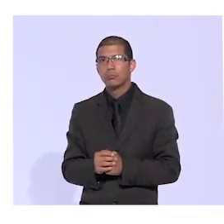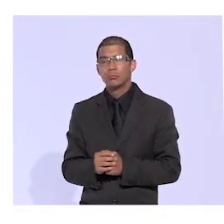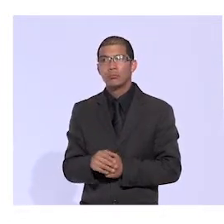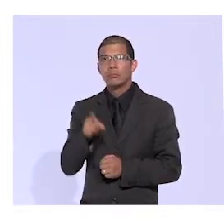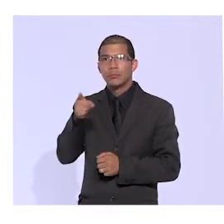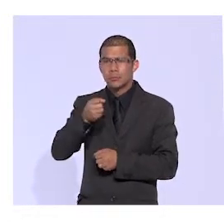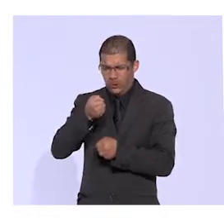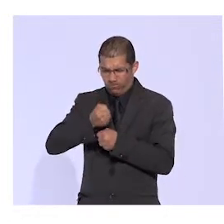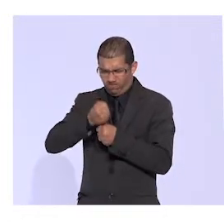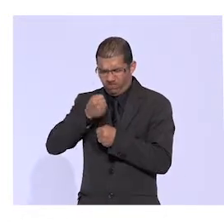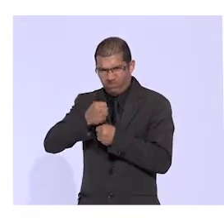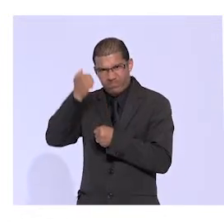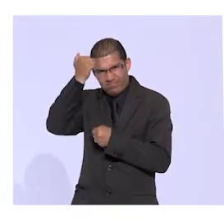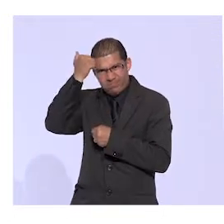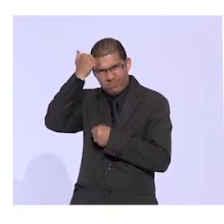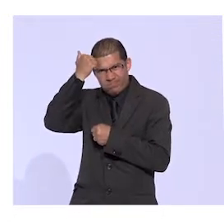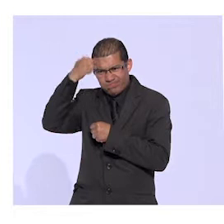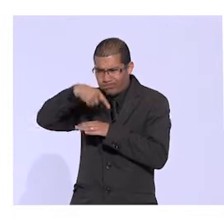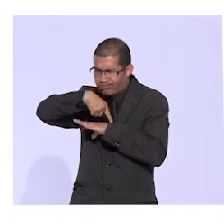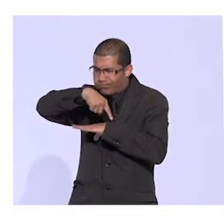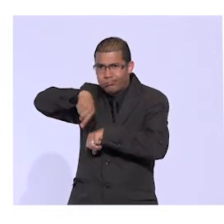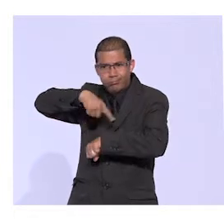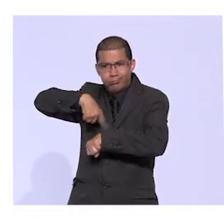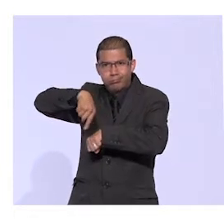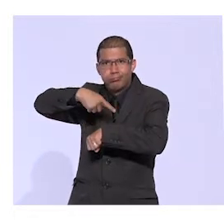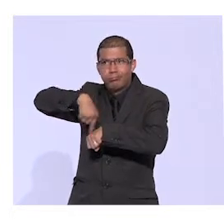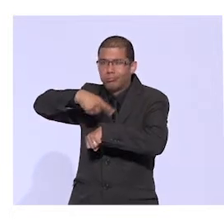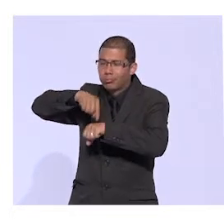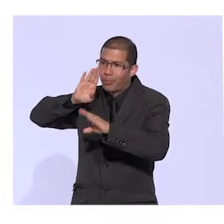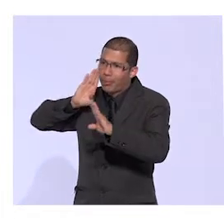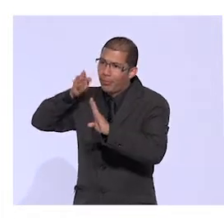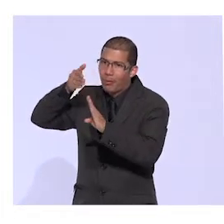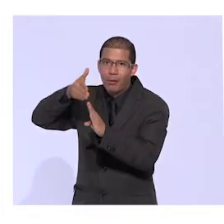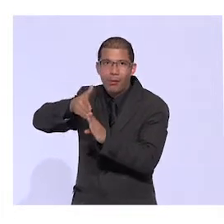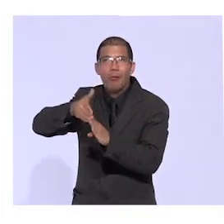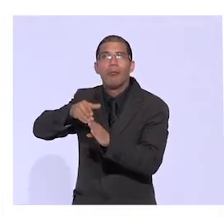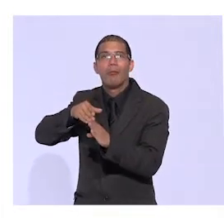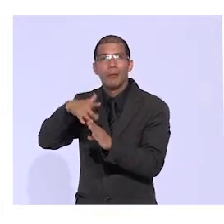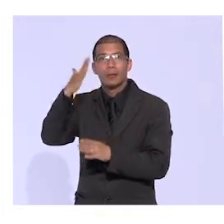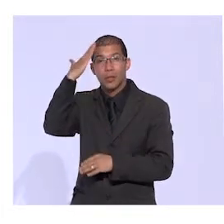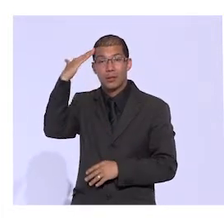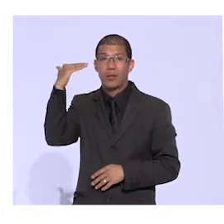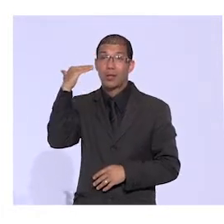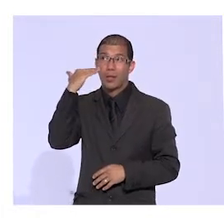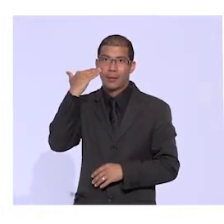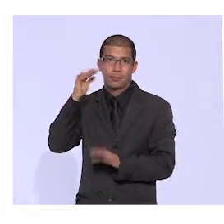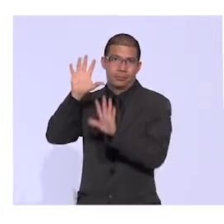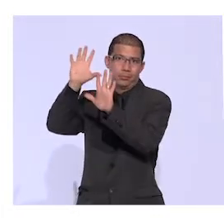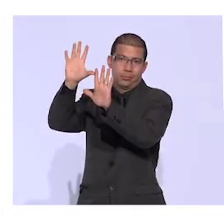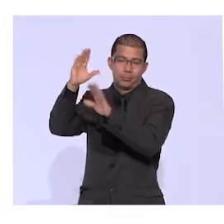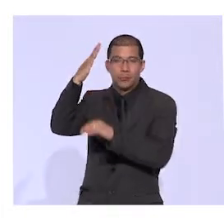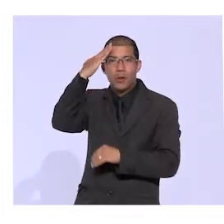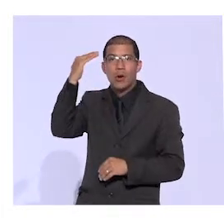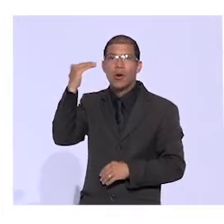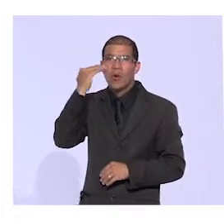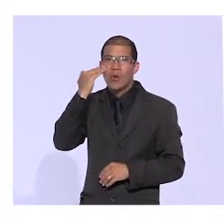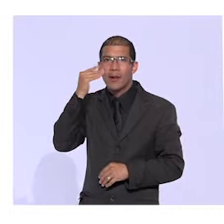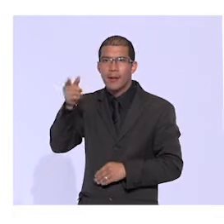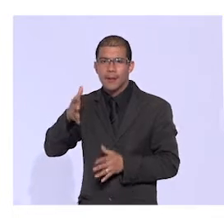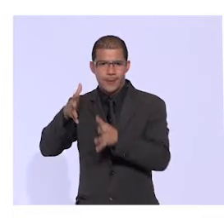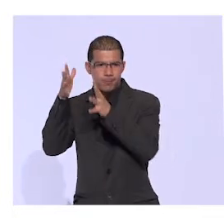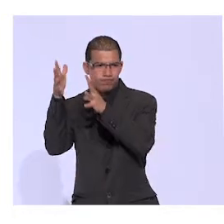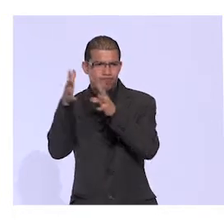como docentes, es increíble la cantidad de horas que dedican, o que ellos declaran que dedican a dar